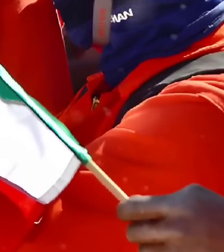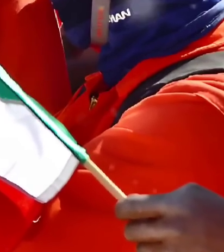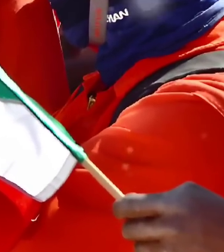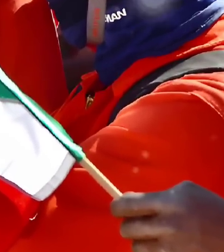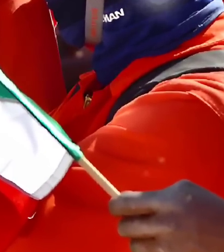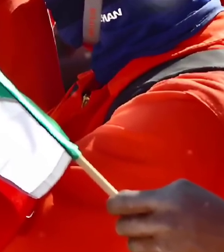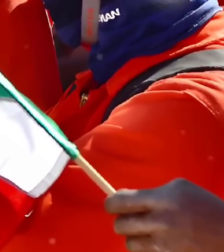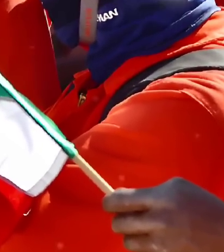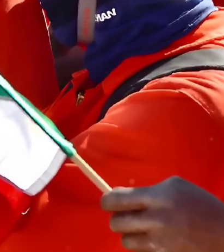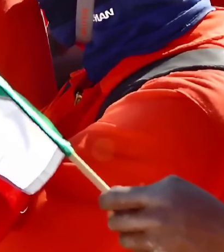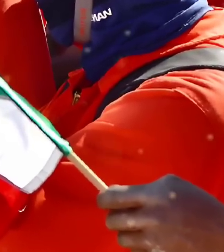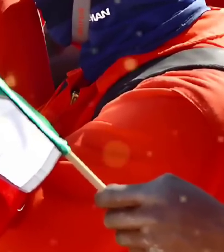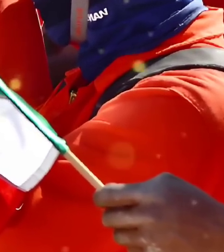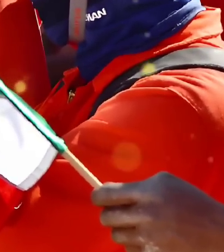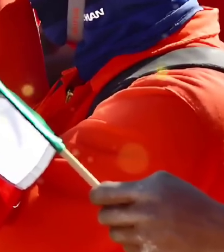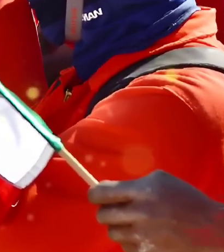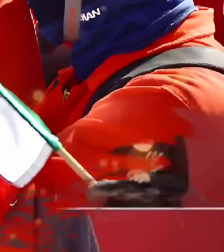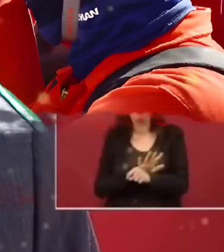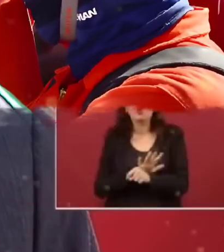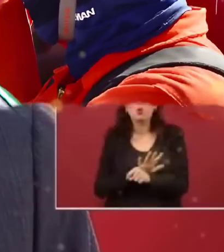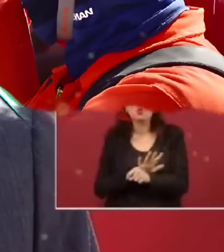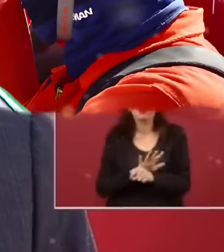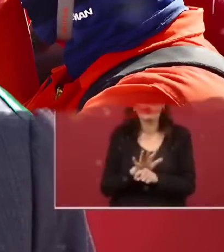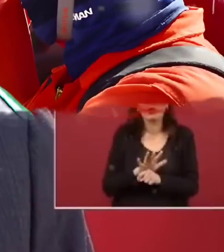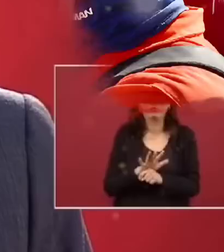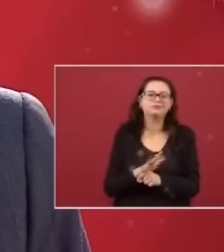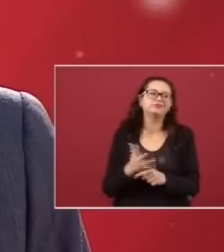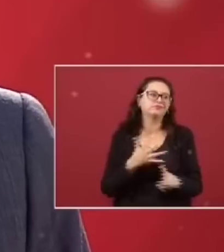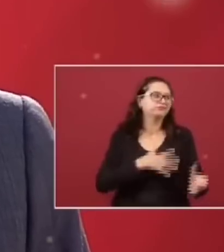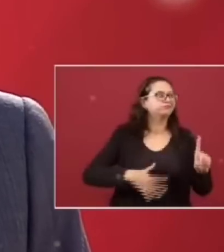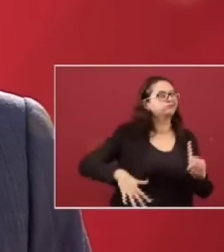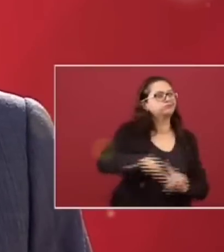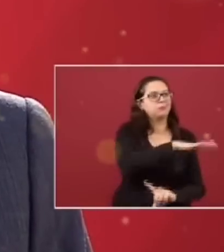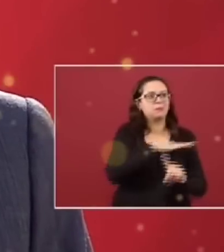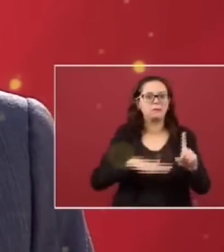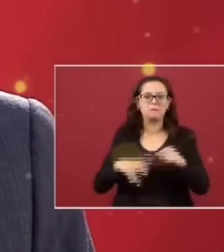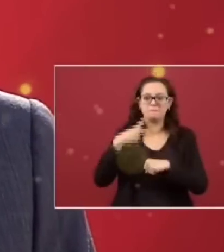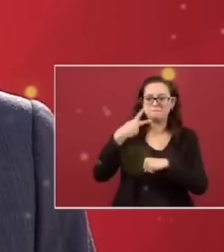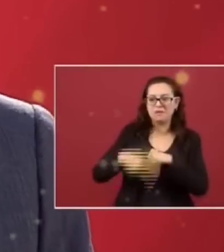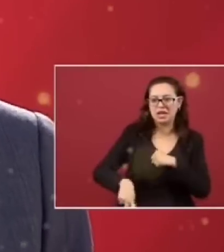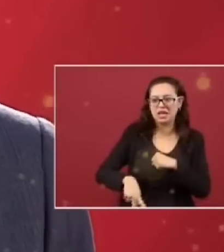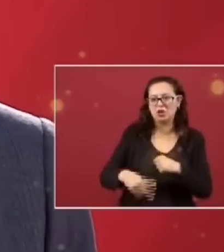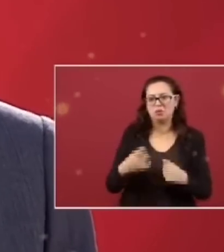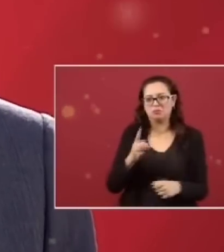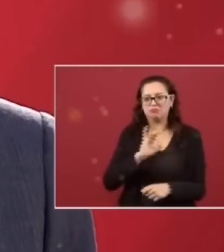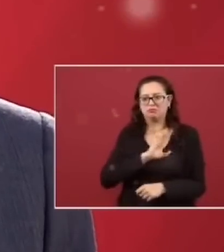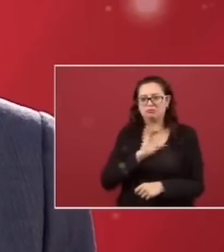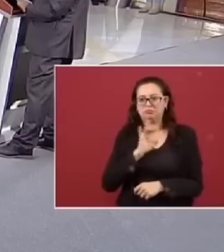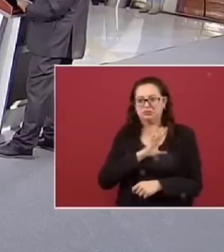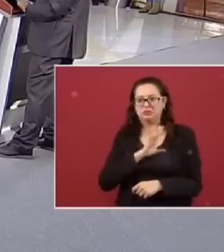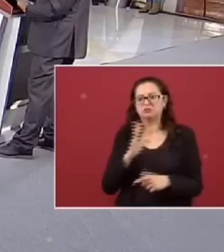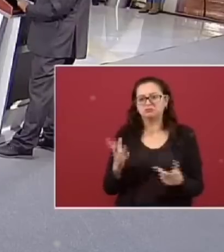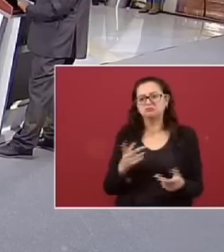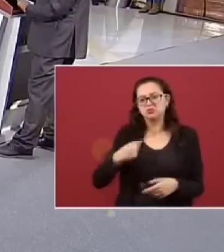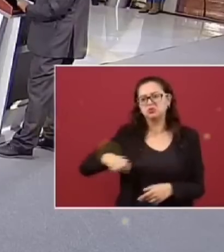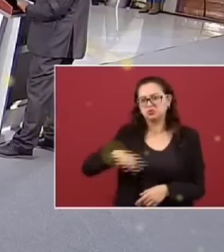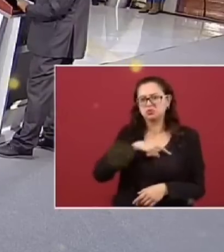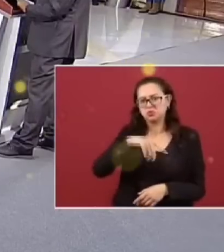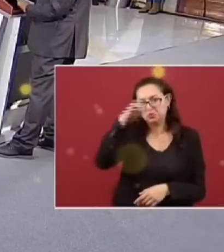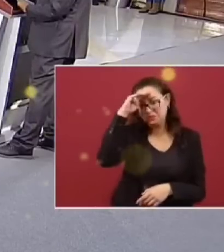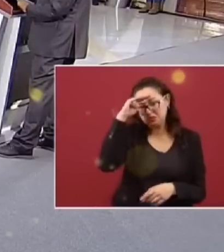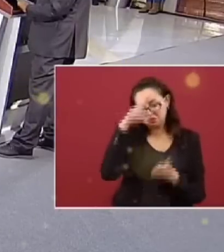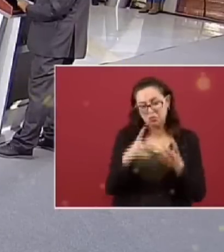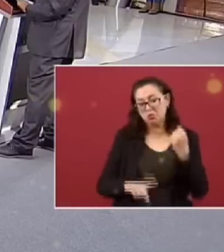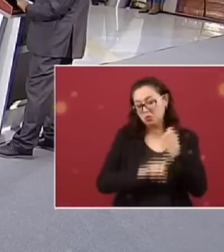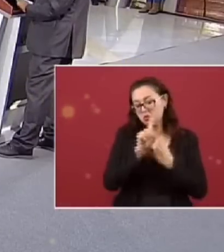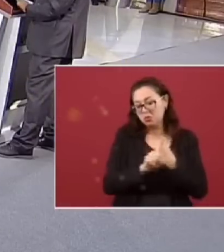López Obrador lo está cumpliendo. Realmente un presidente que admiro 100%, un presidente que